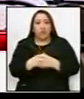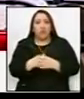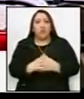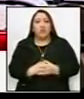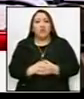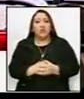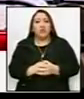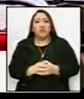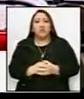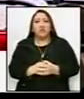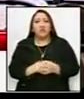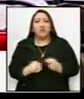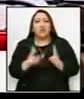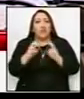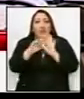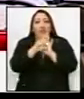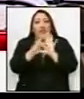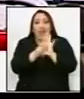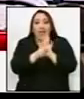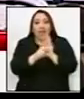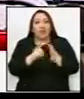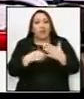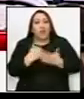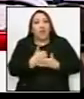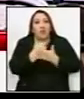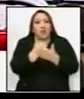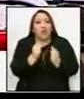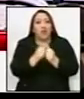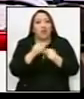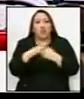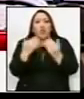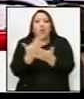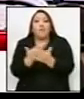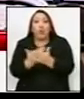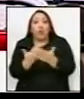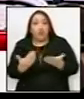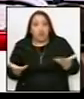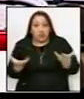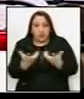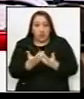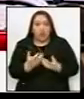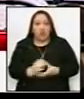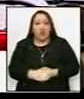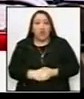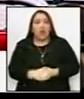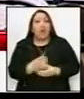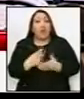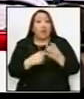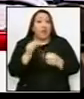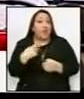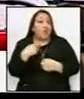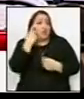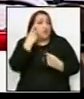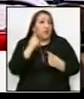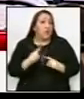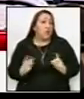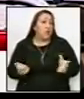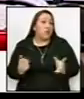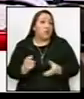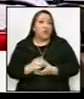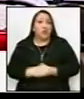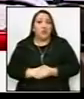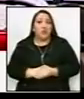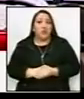instrumentos y las pruebas que han actuado, porque discrepo totalmente